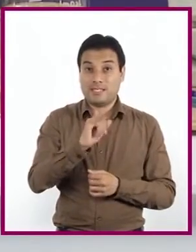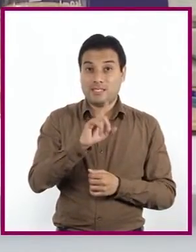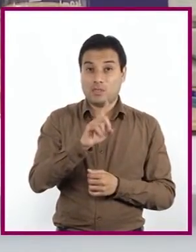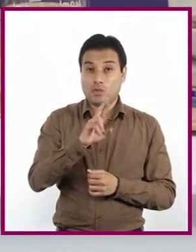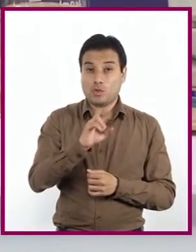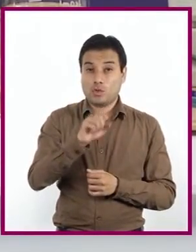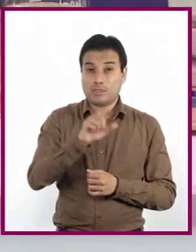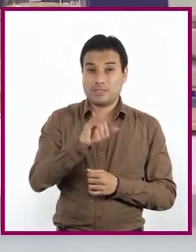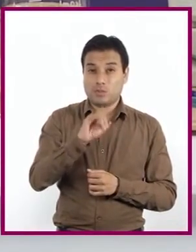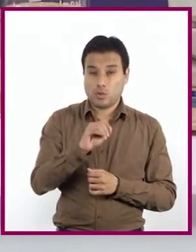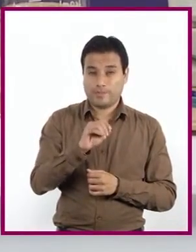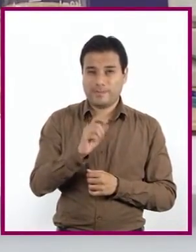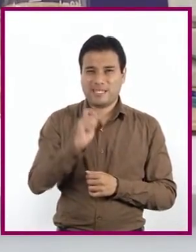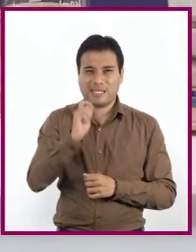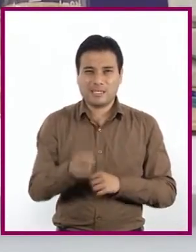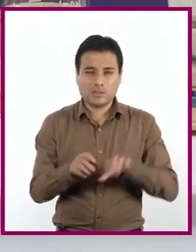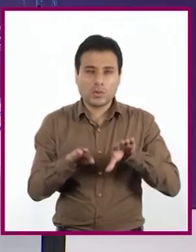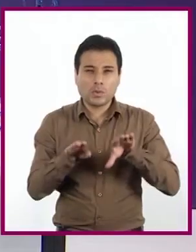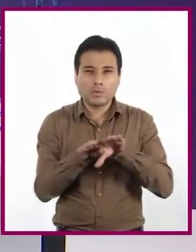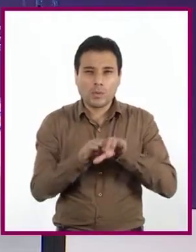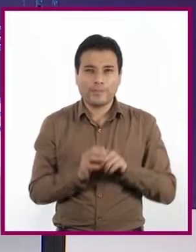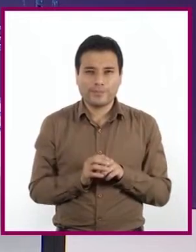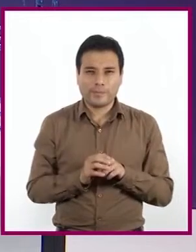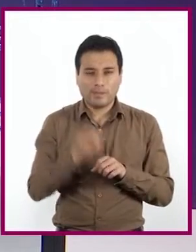se conoce también como sosa.